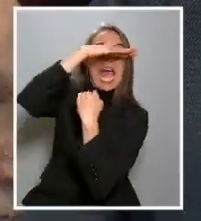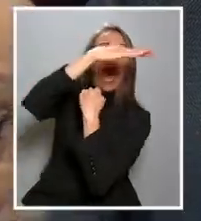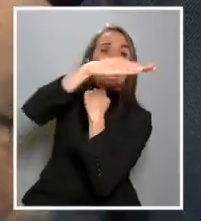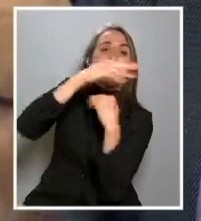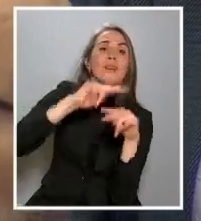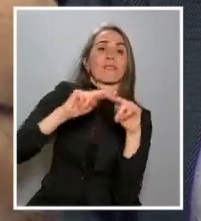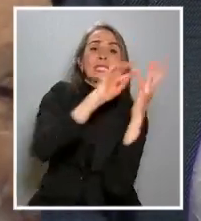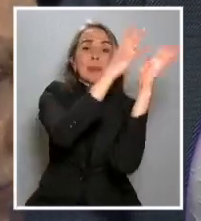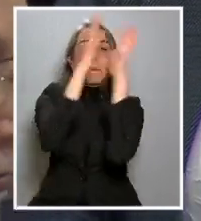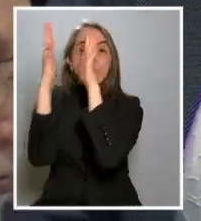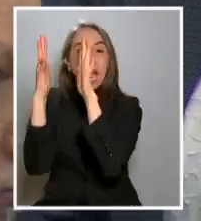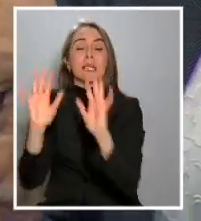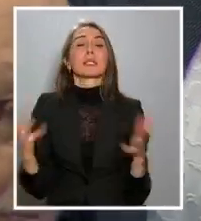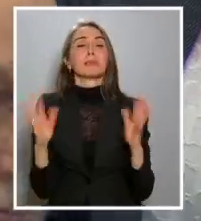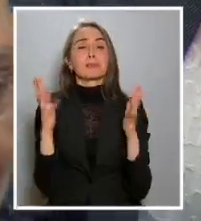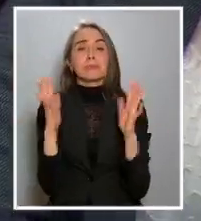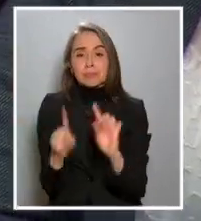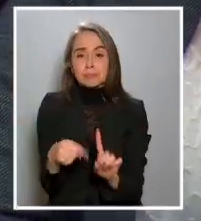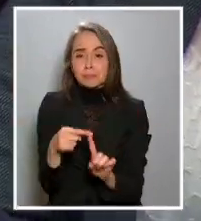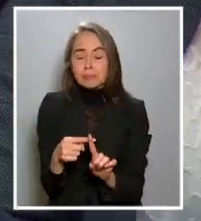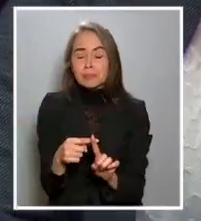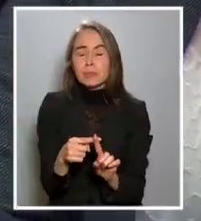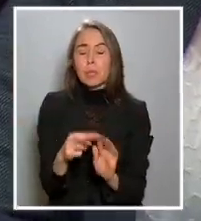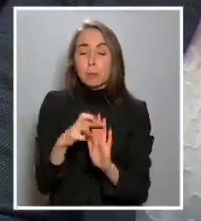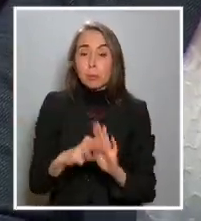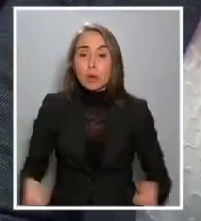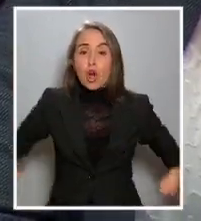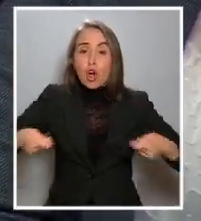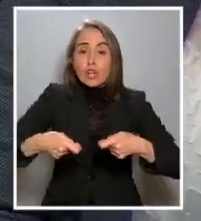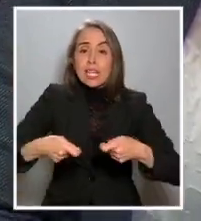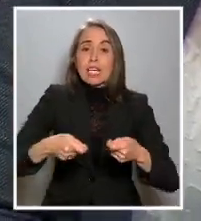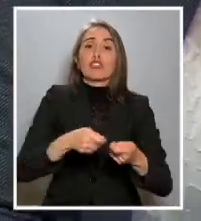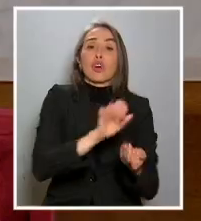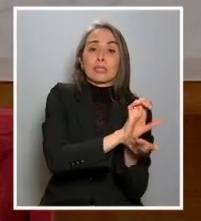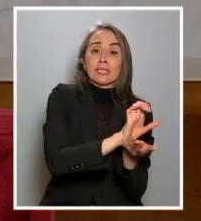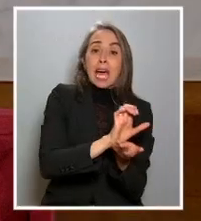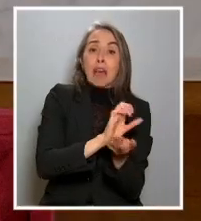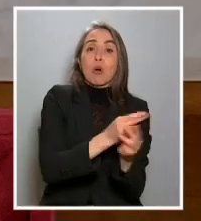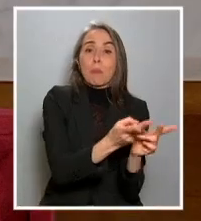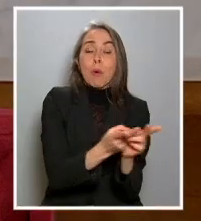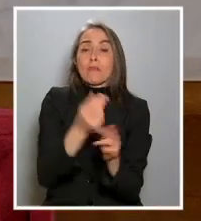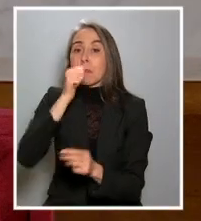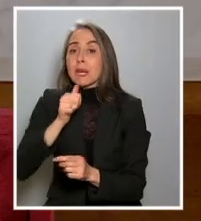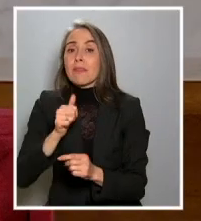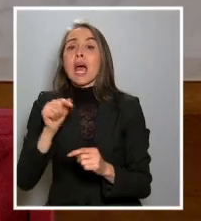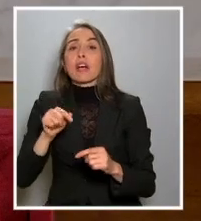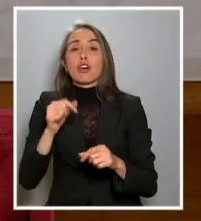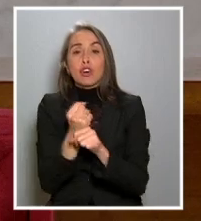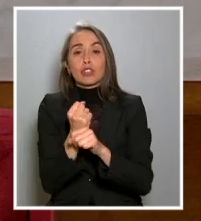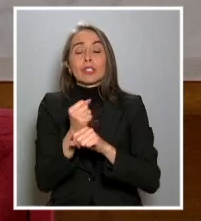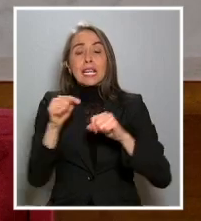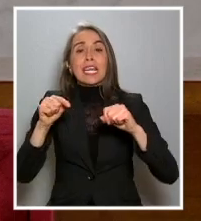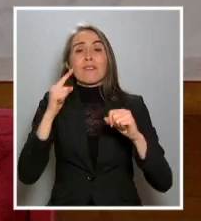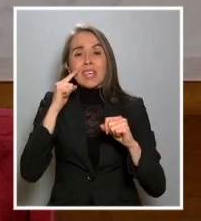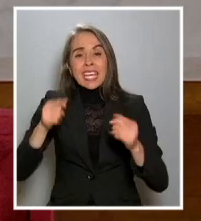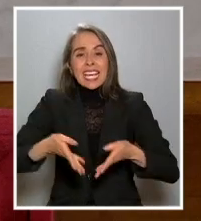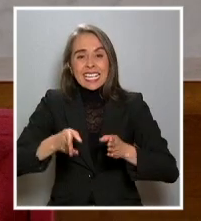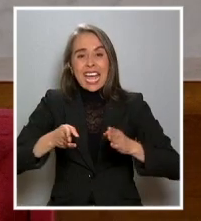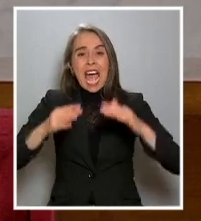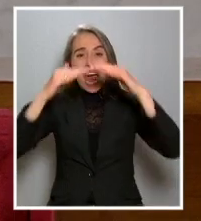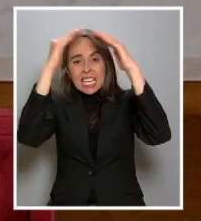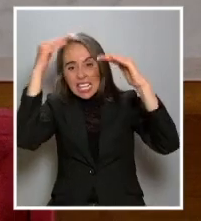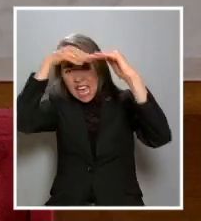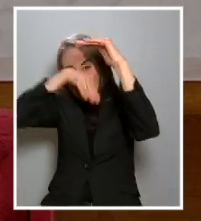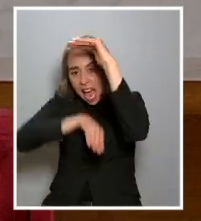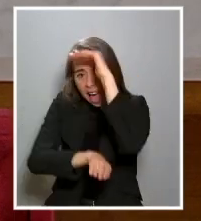Además, con este mismo proyecto público-privado vamos a transformar 5 pasos bajo nivel en lugares para el deporte y el esparcimiento.